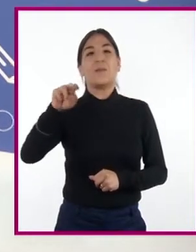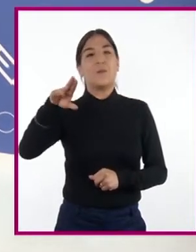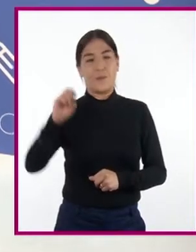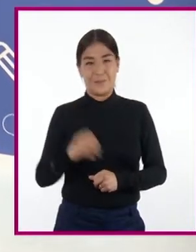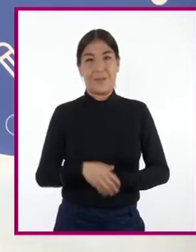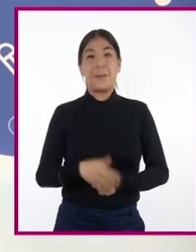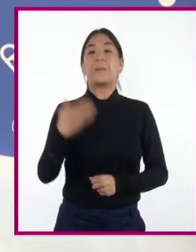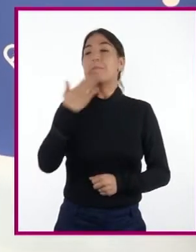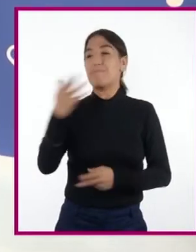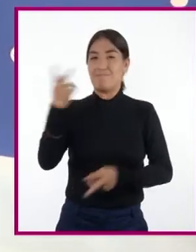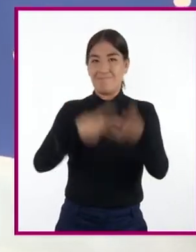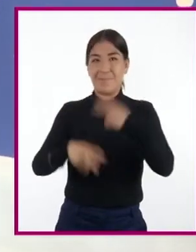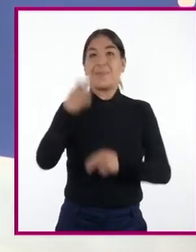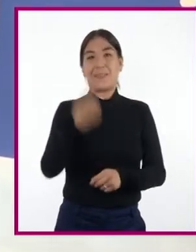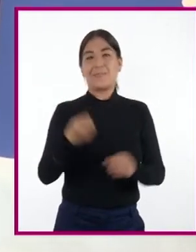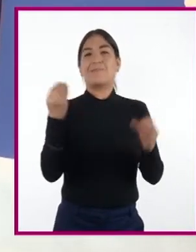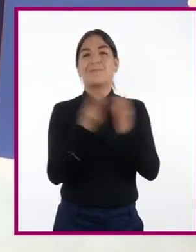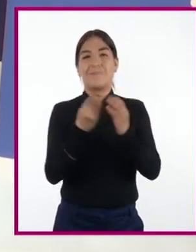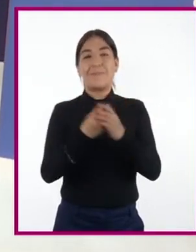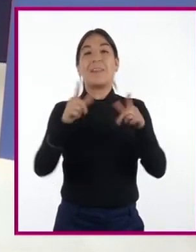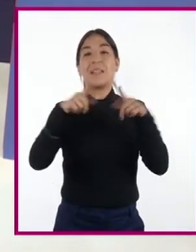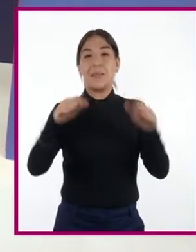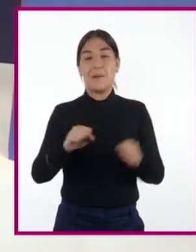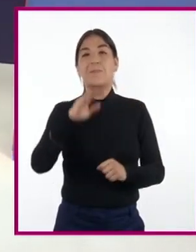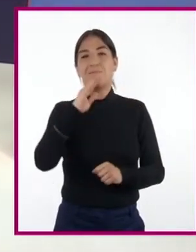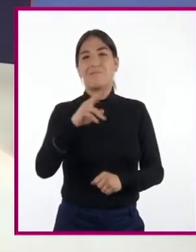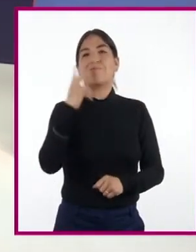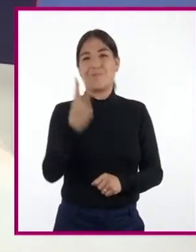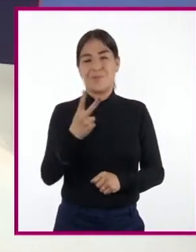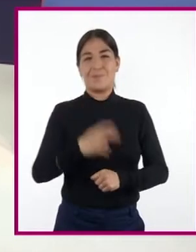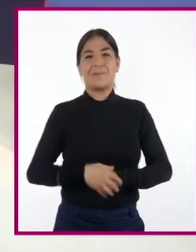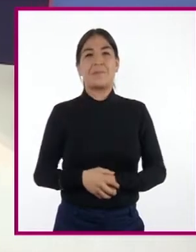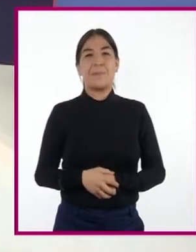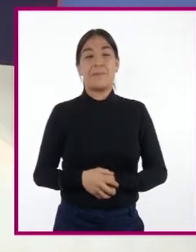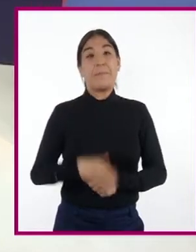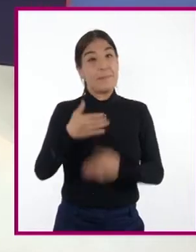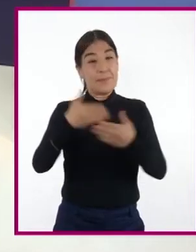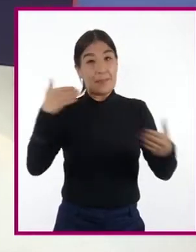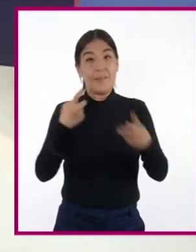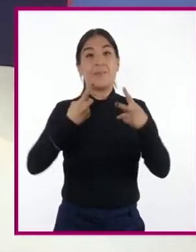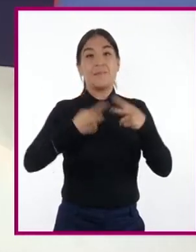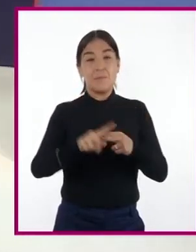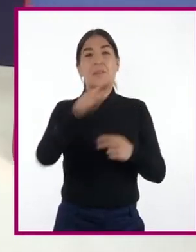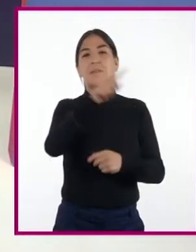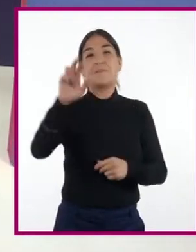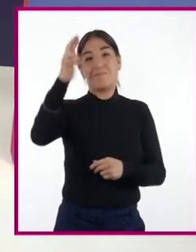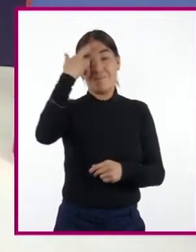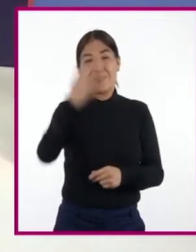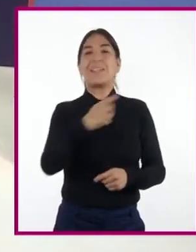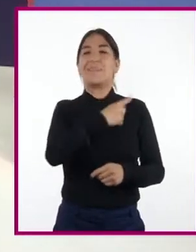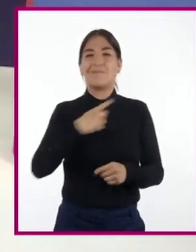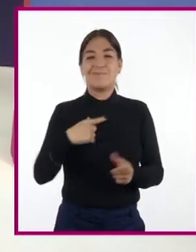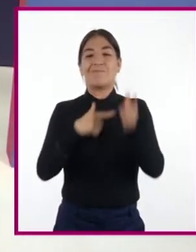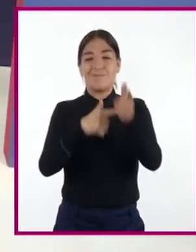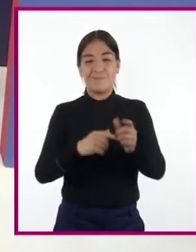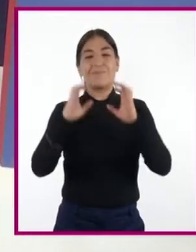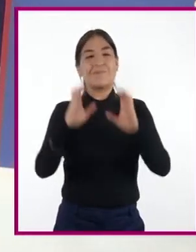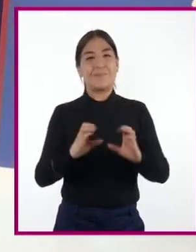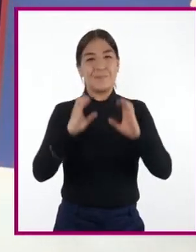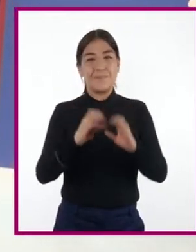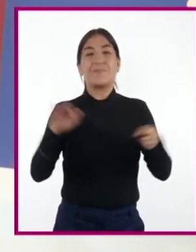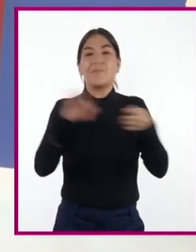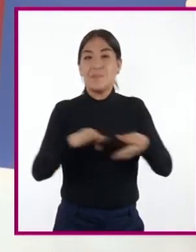Le damos la bienvenida a esta sesión de Lengua Materna 2. Antes de iniciar, les recuerdo que debemos seguir cuidándonos,